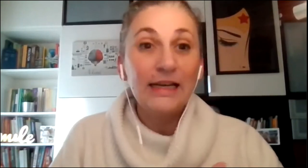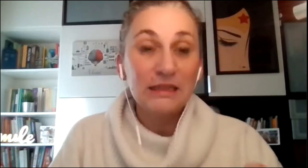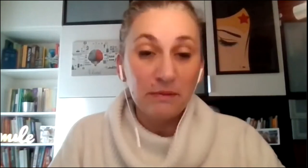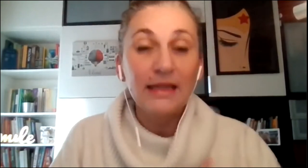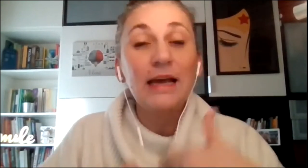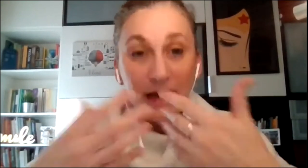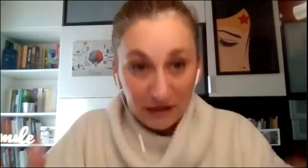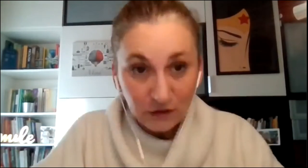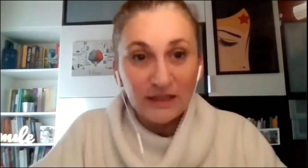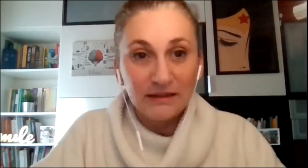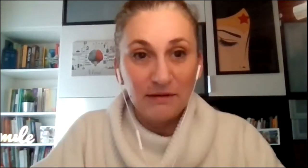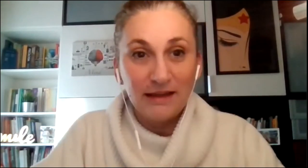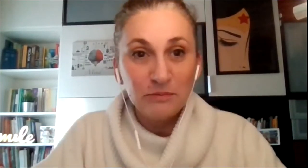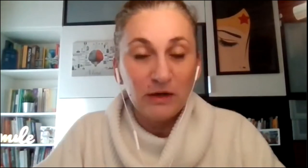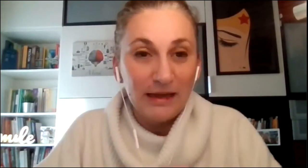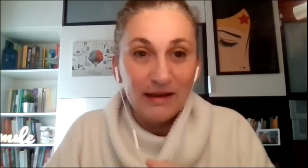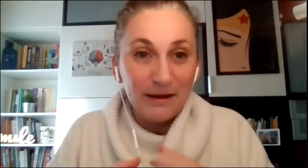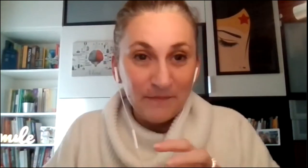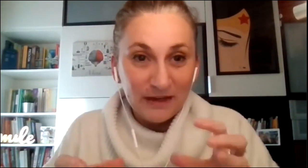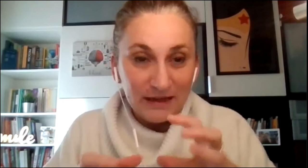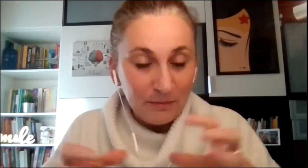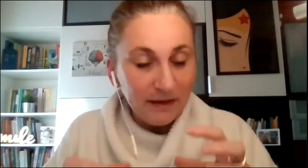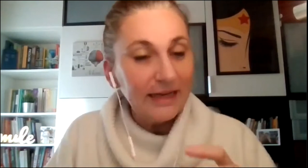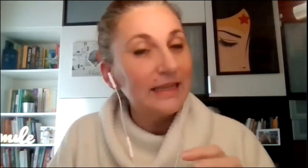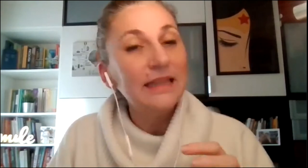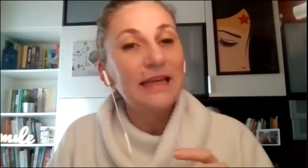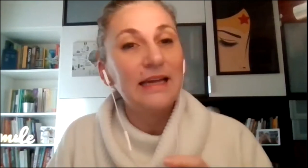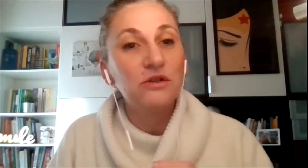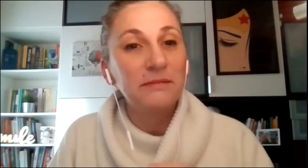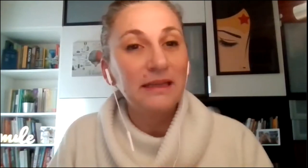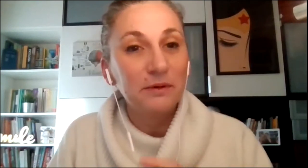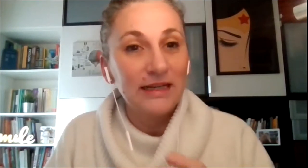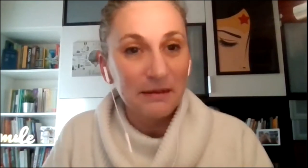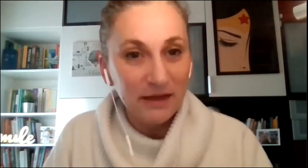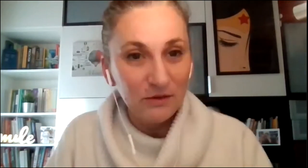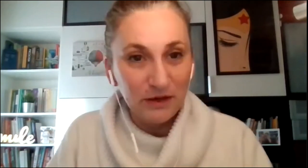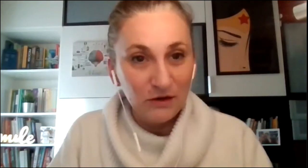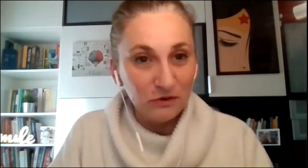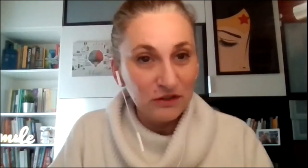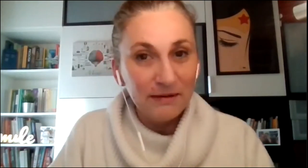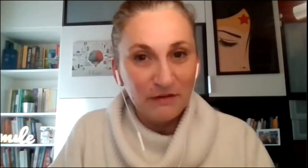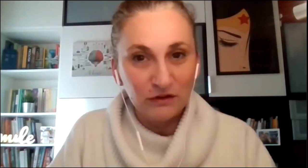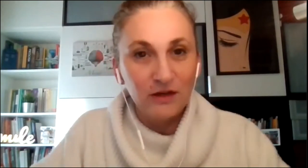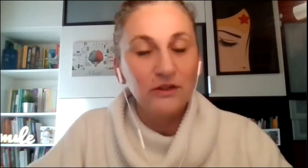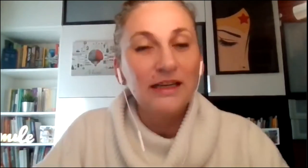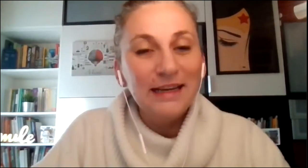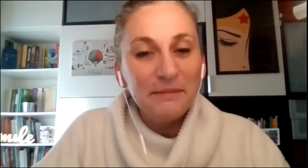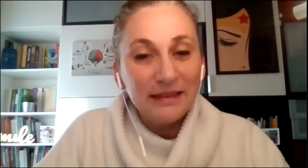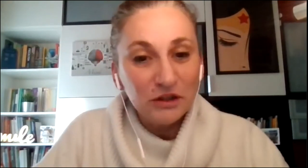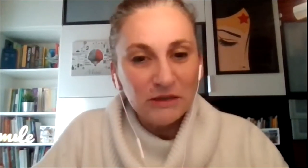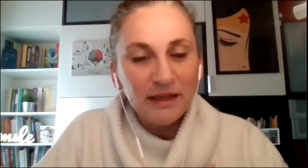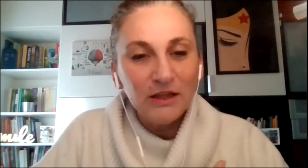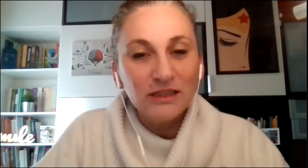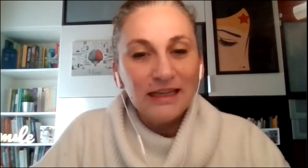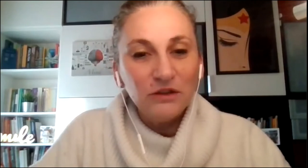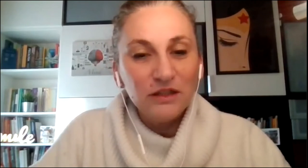Y que les impide hacer otras actividades porque esa propia rigidez los limita, porque les da miedo, porque no saben afrontarlo mediante